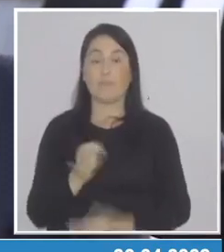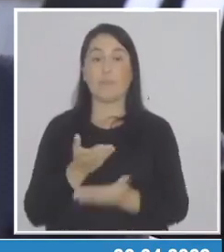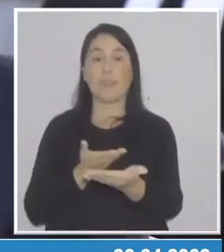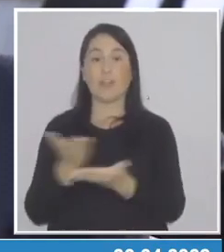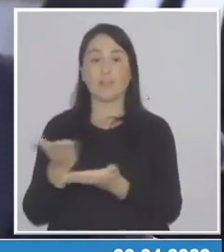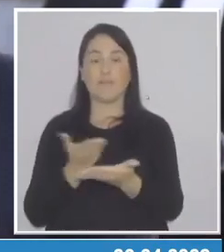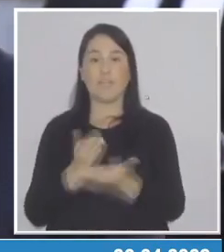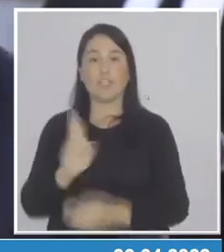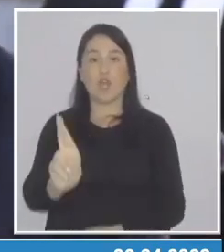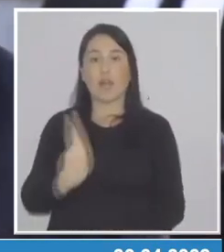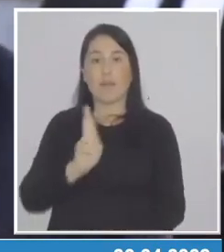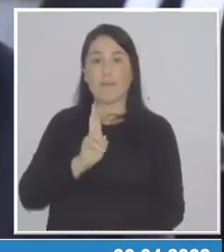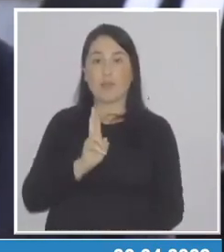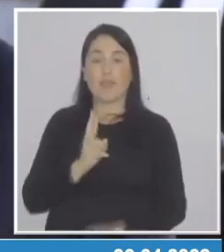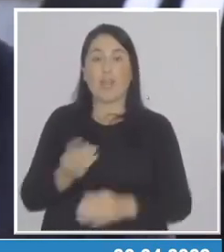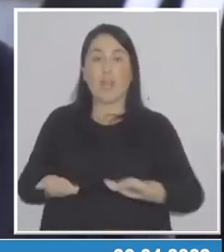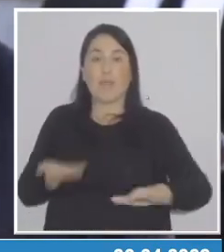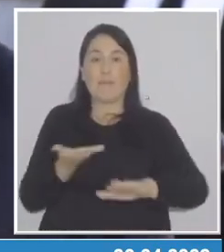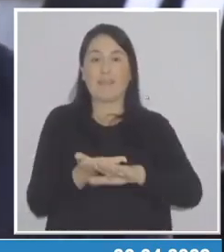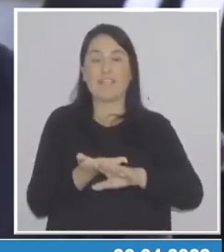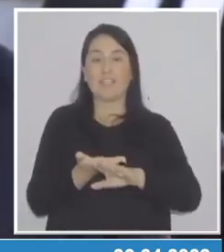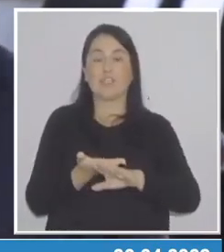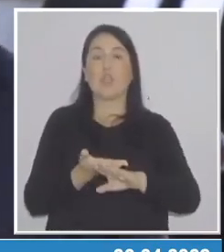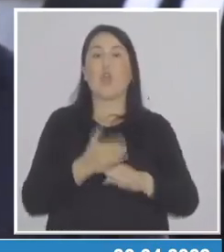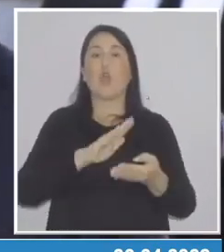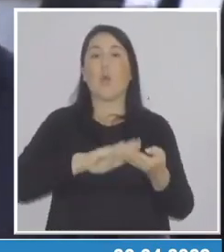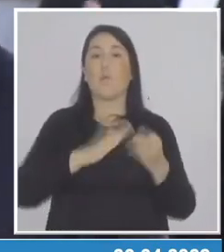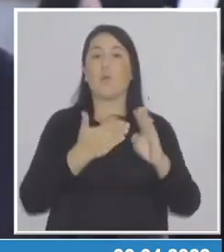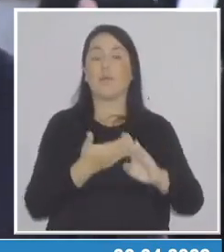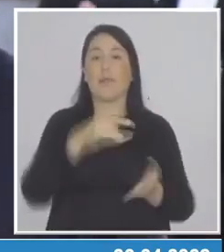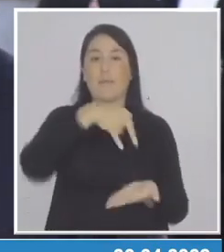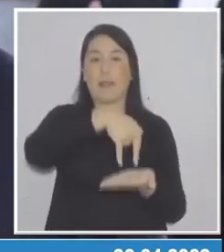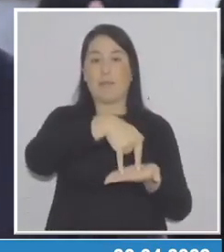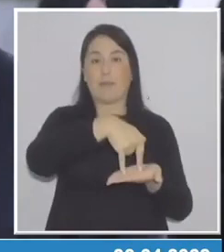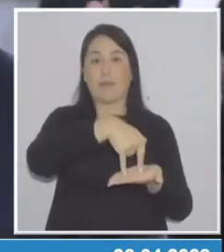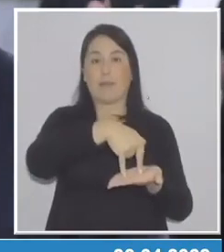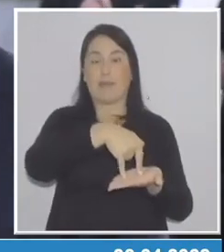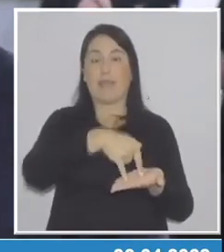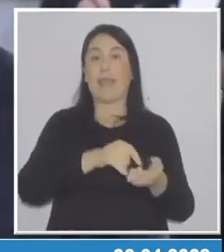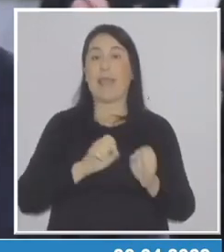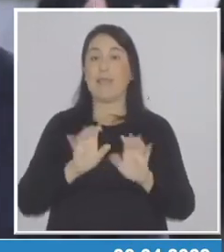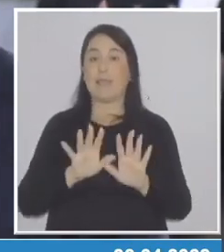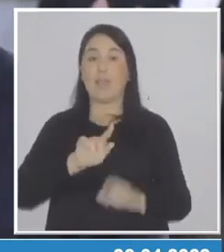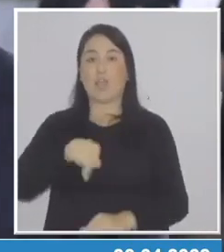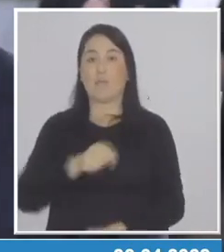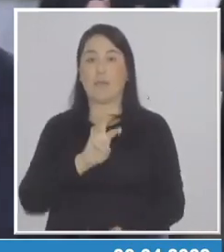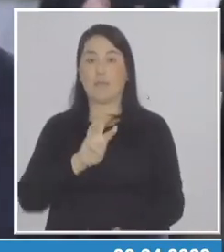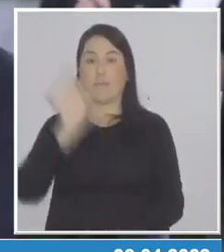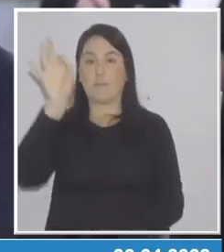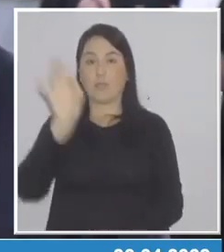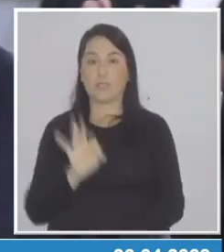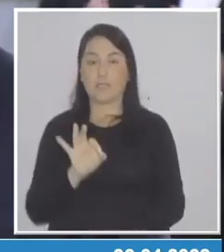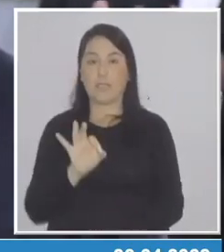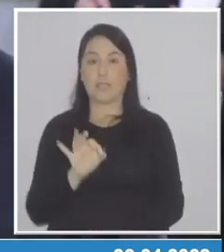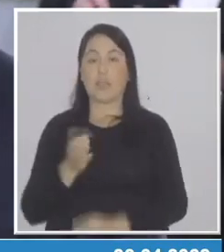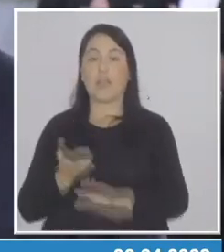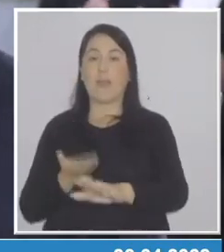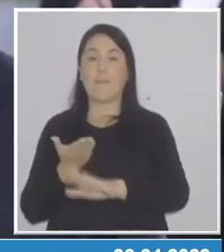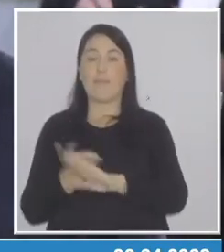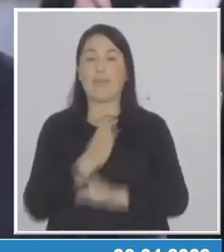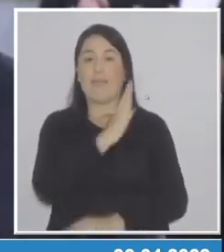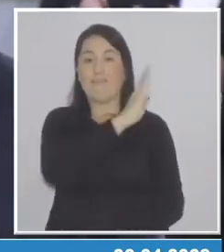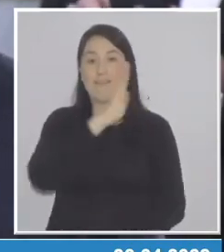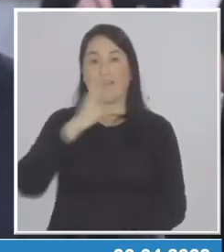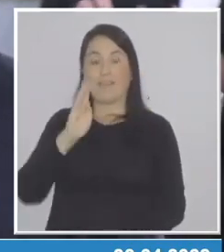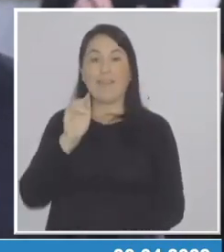respuesta a la demanda de la comunidad parlamentaria y el 10,3% fue producto de una oferta de la biblioteca a dicha